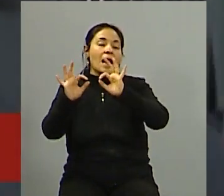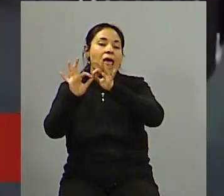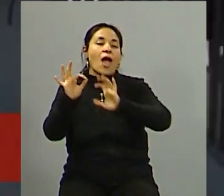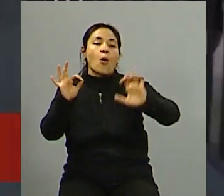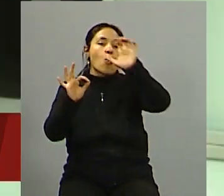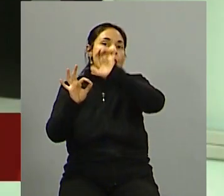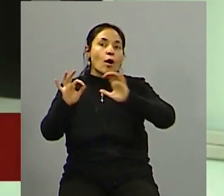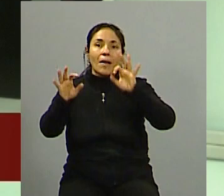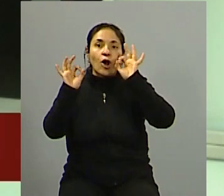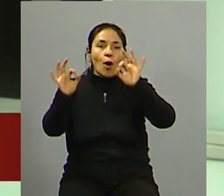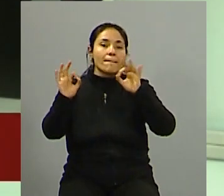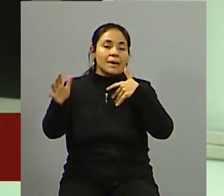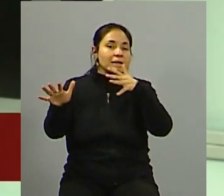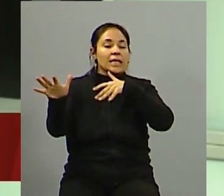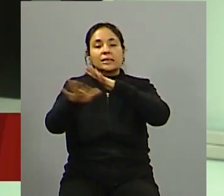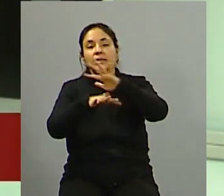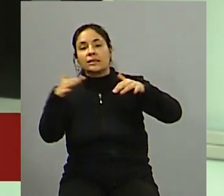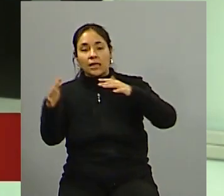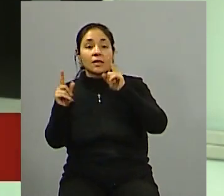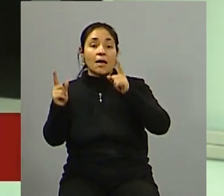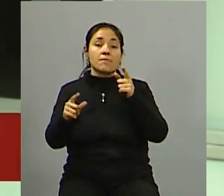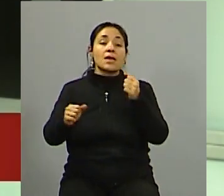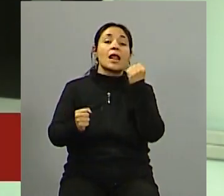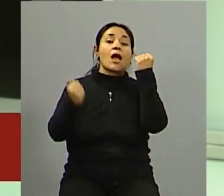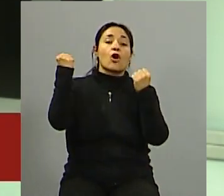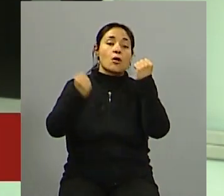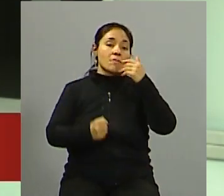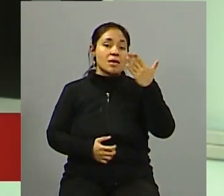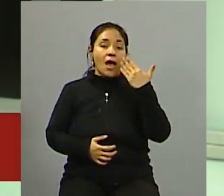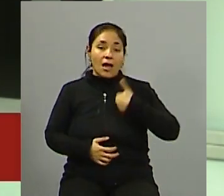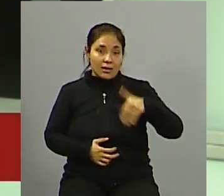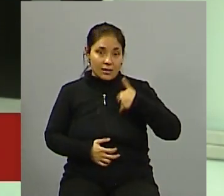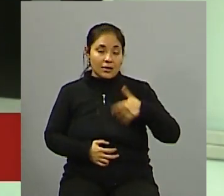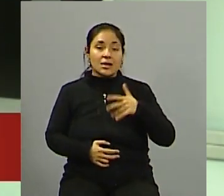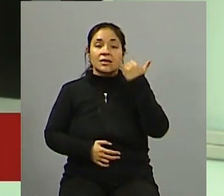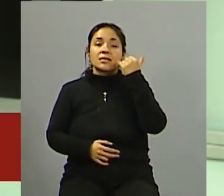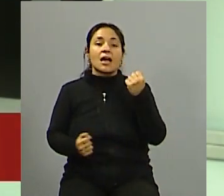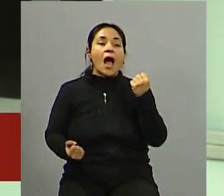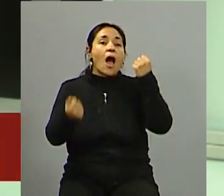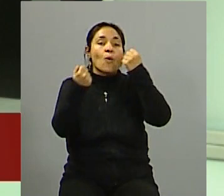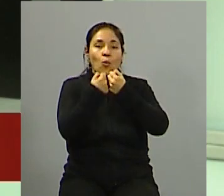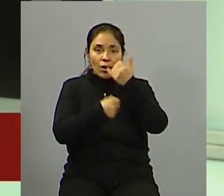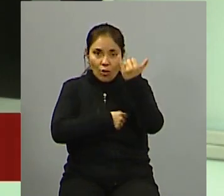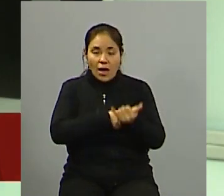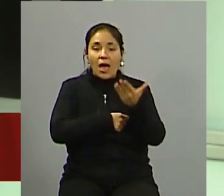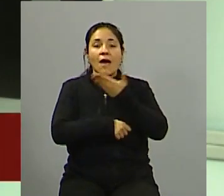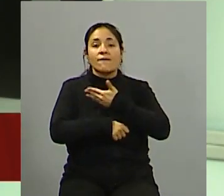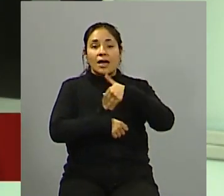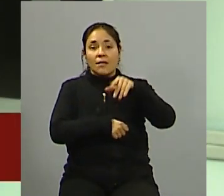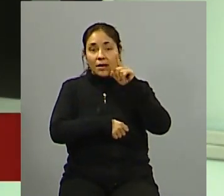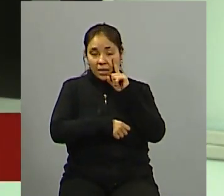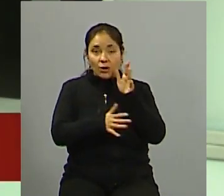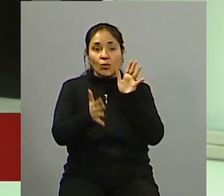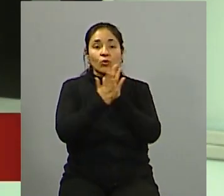europea. También nos vamos a ocupar de la economía. Finalmente la noticia es que hubo acuerdo entre el Fondo Monetario Internacional y